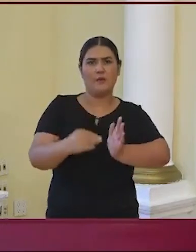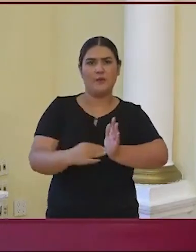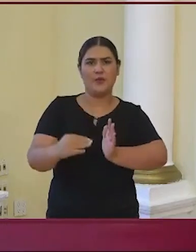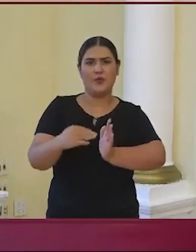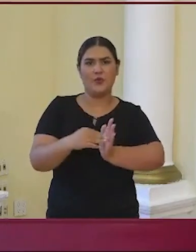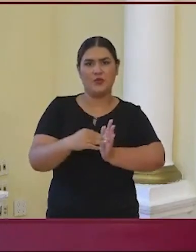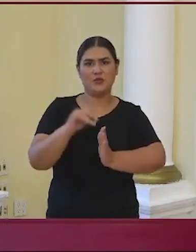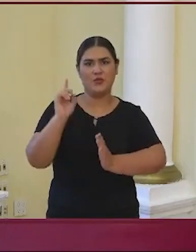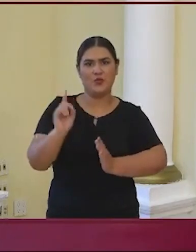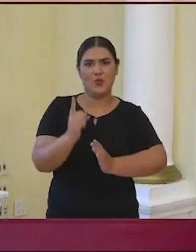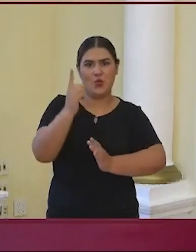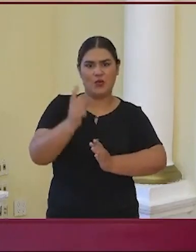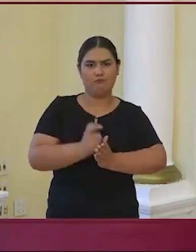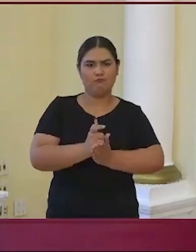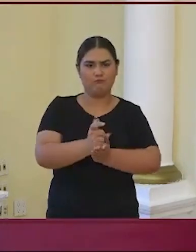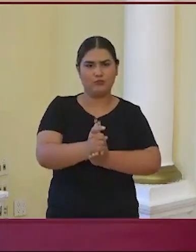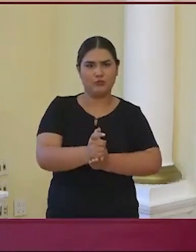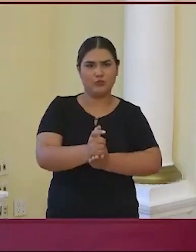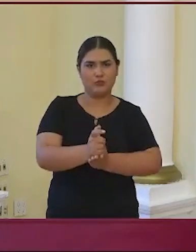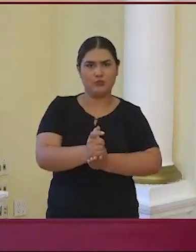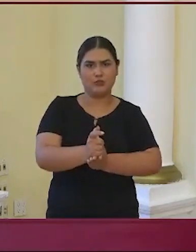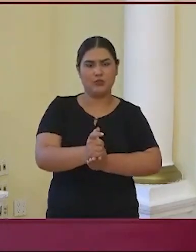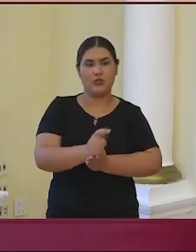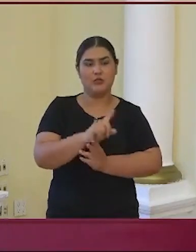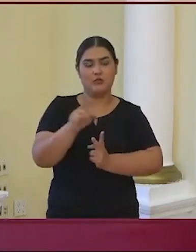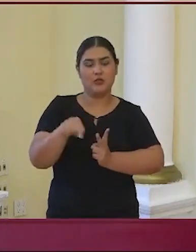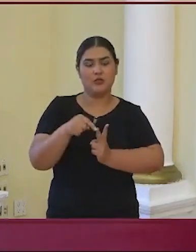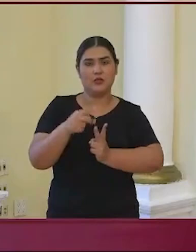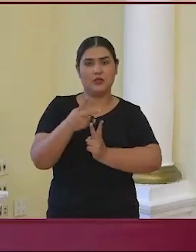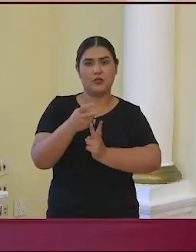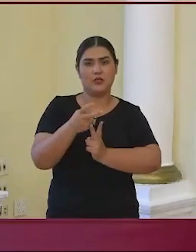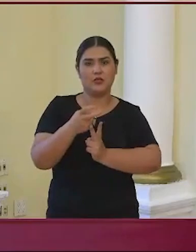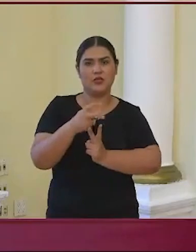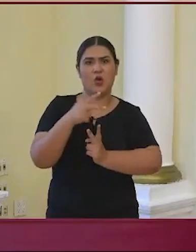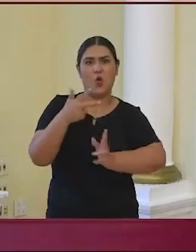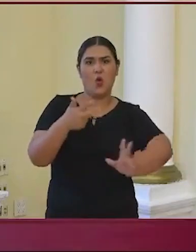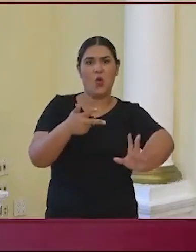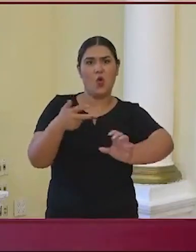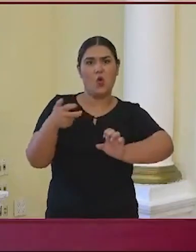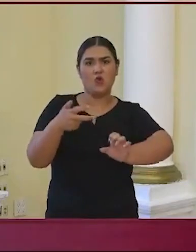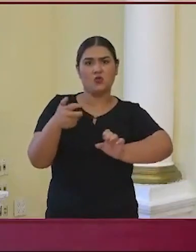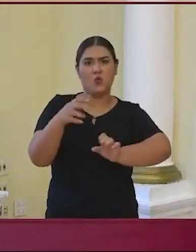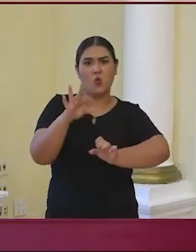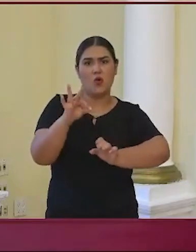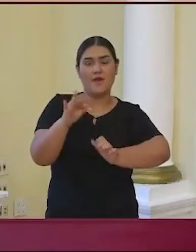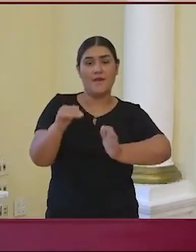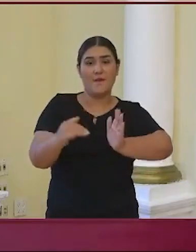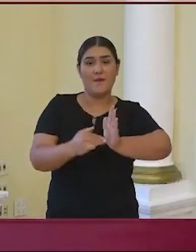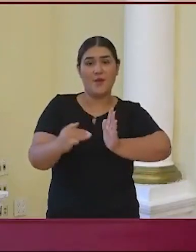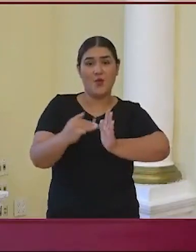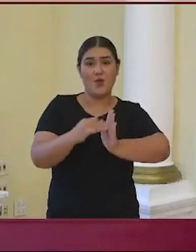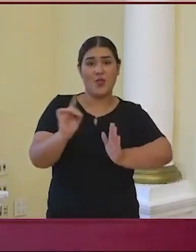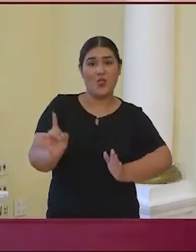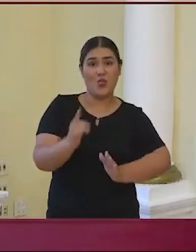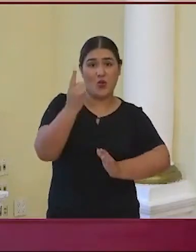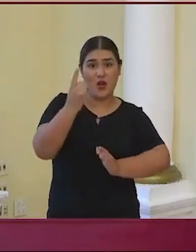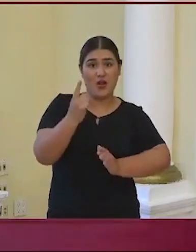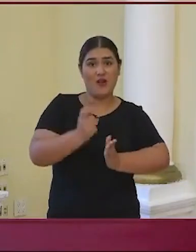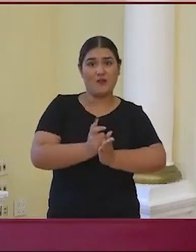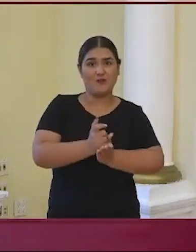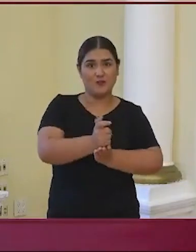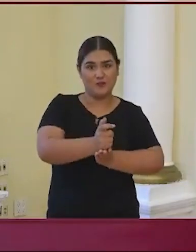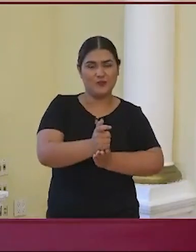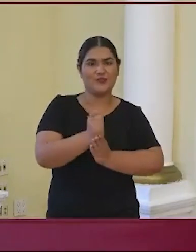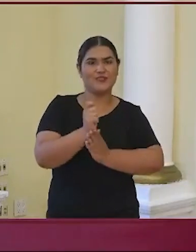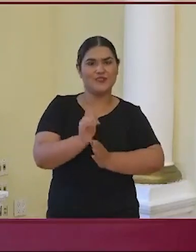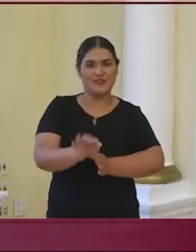inversión y ya va muy avanzada. La segunda etapa, 840 millones de dólares de inversión y